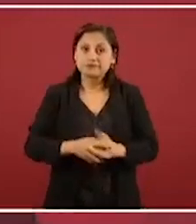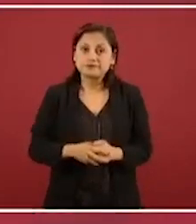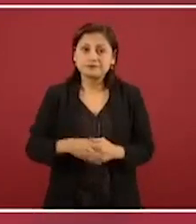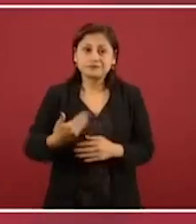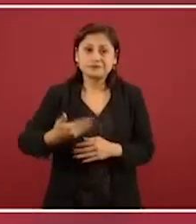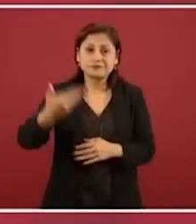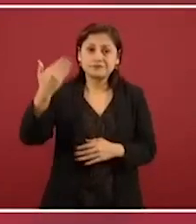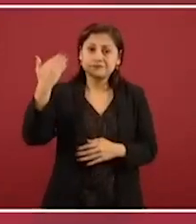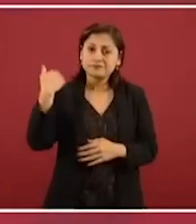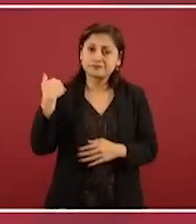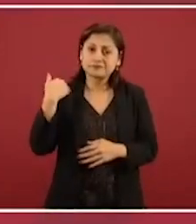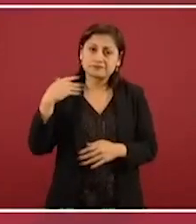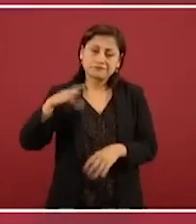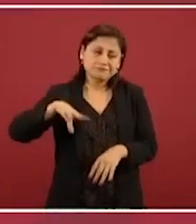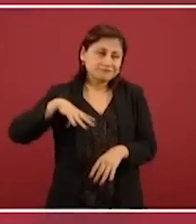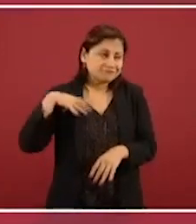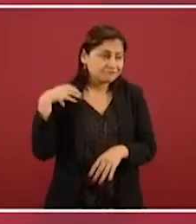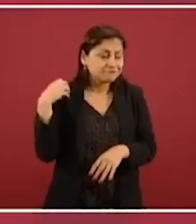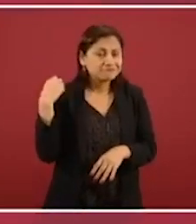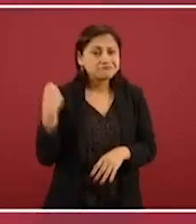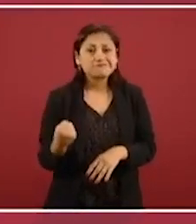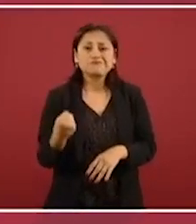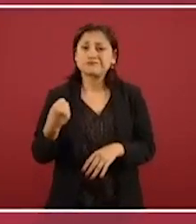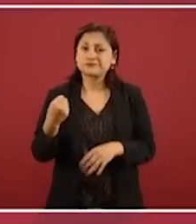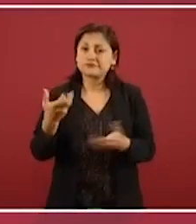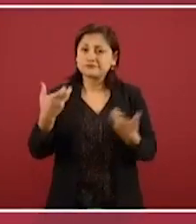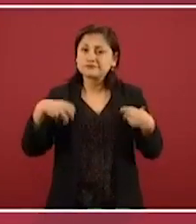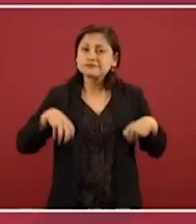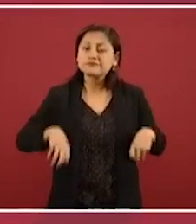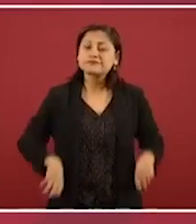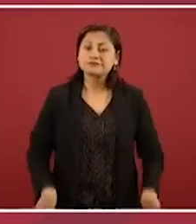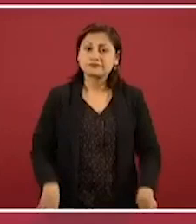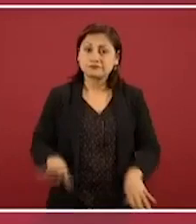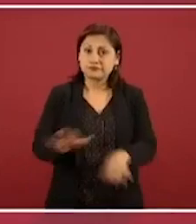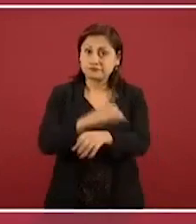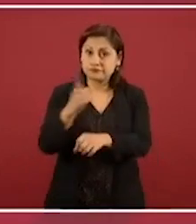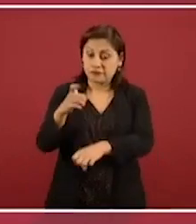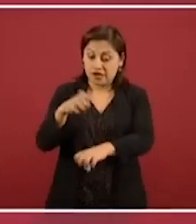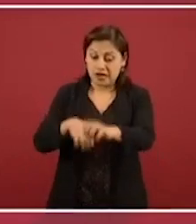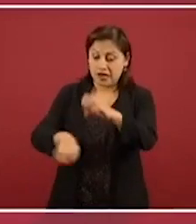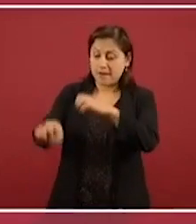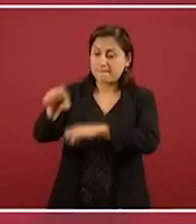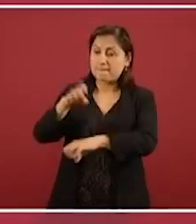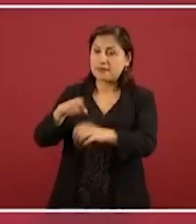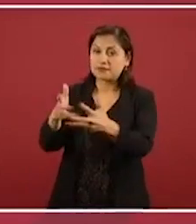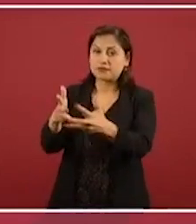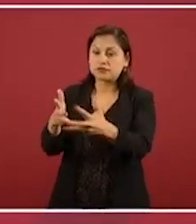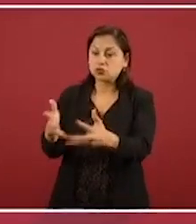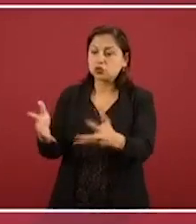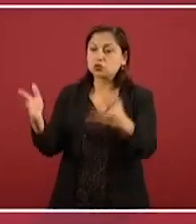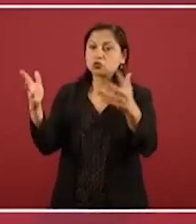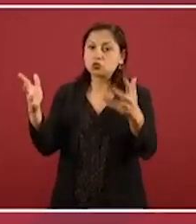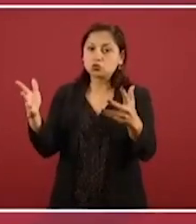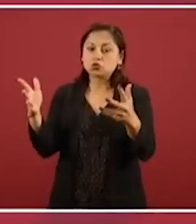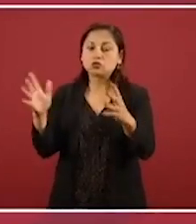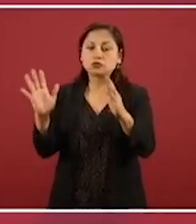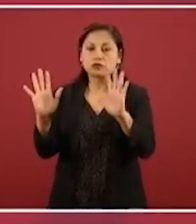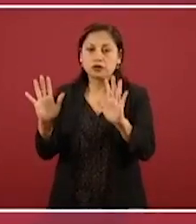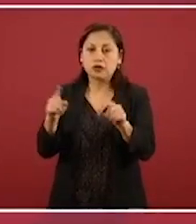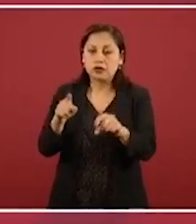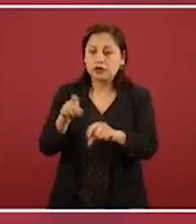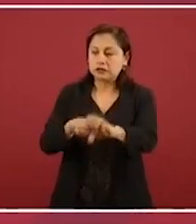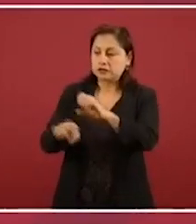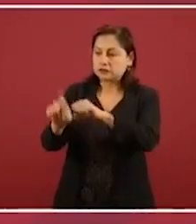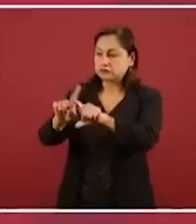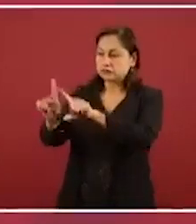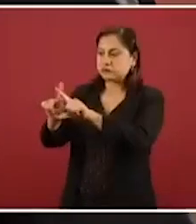un abuso de cómo las grandes empresas, como digo en